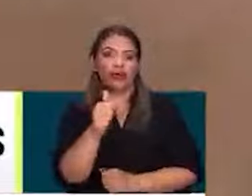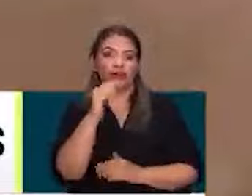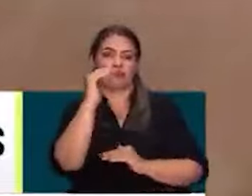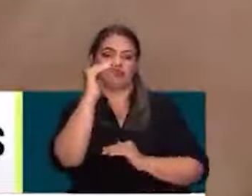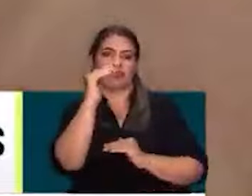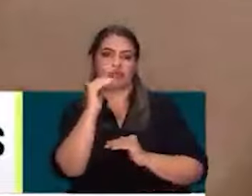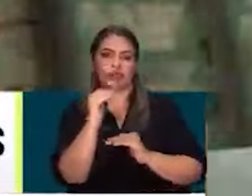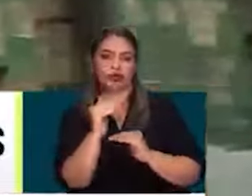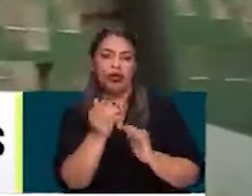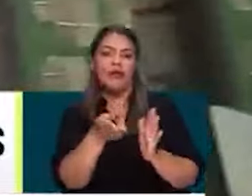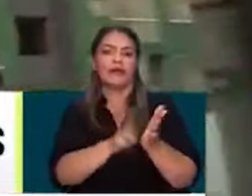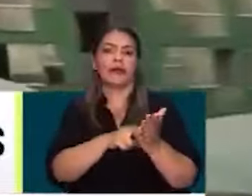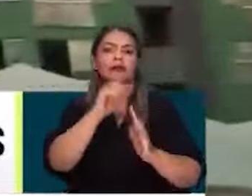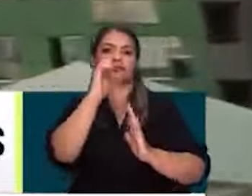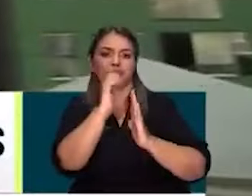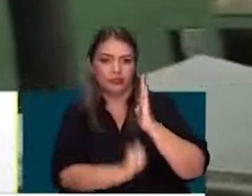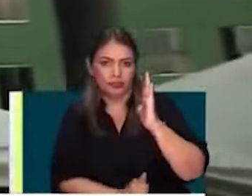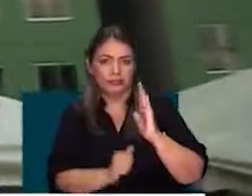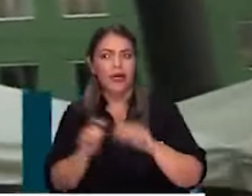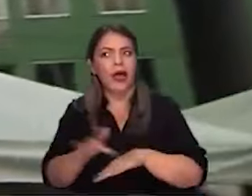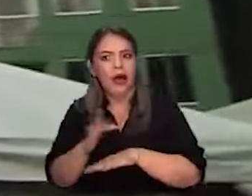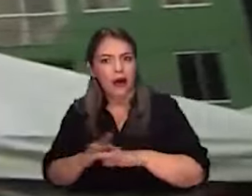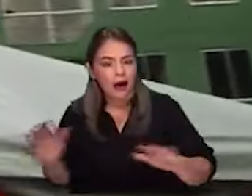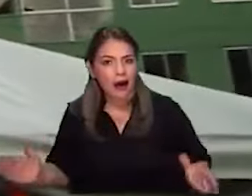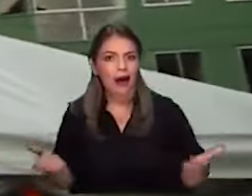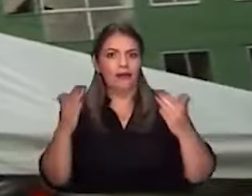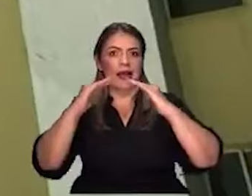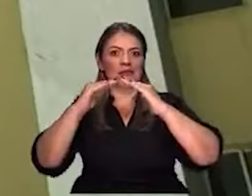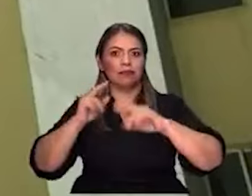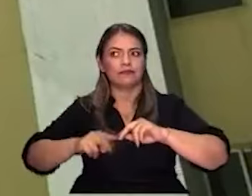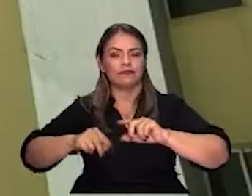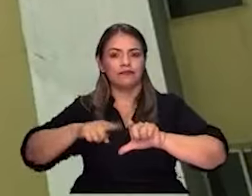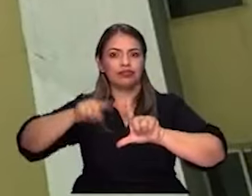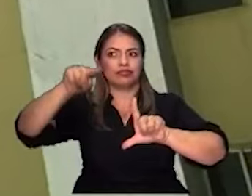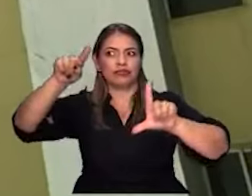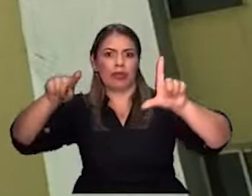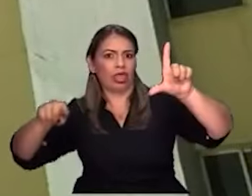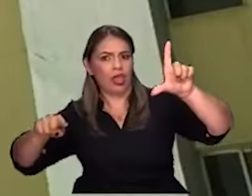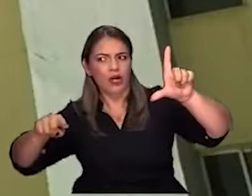para ayudar a impulsar la venta de vivienda que ha registrado caídas significativas en los últimos meses is